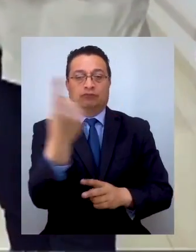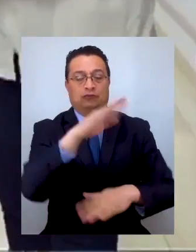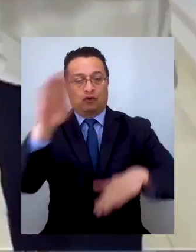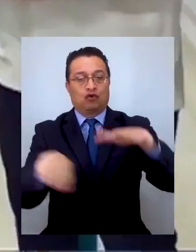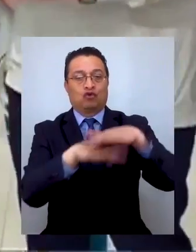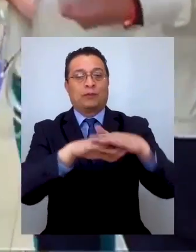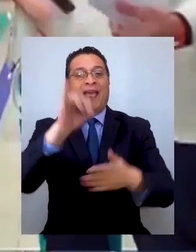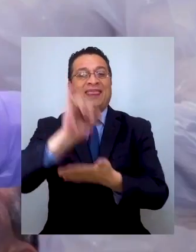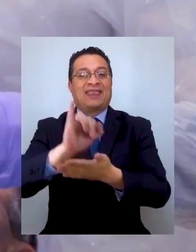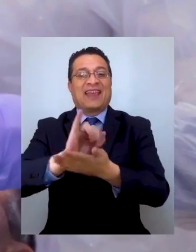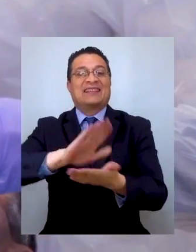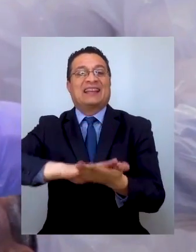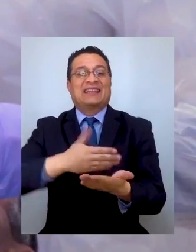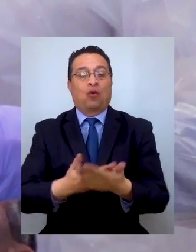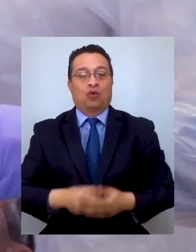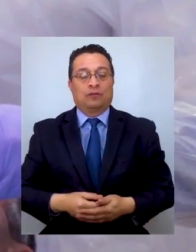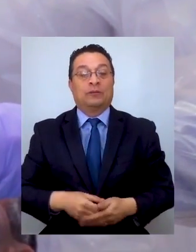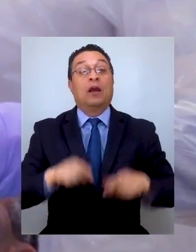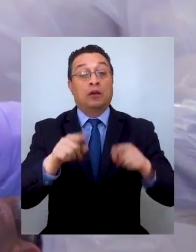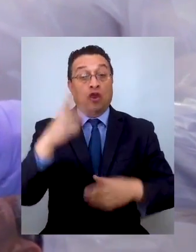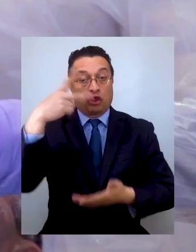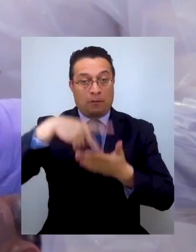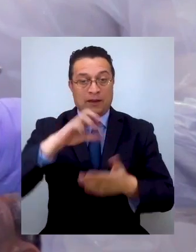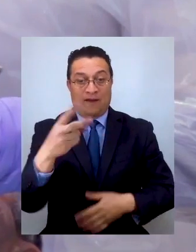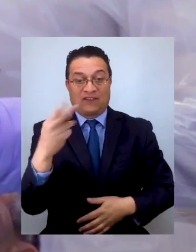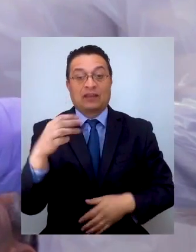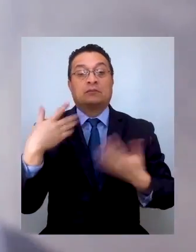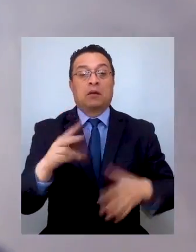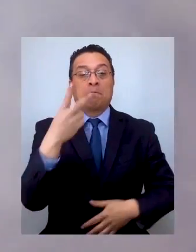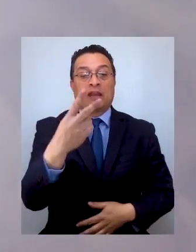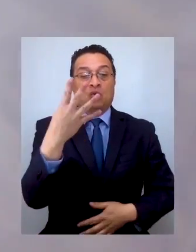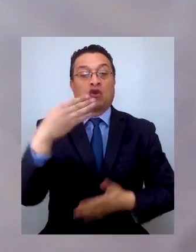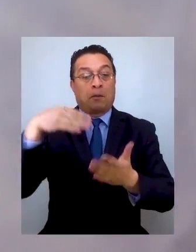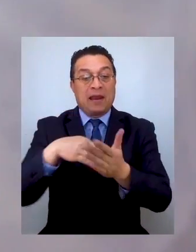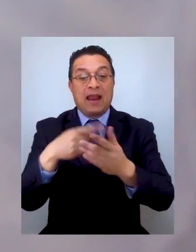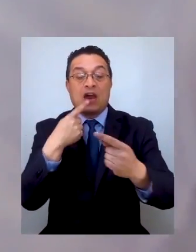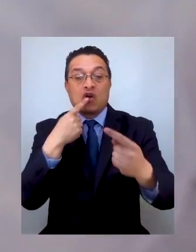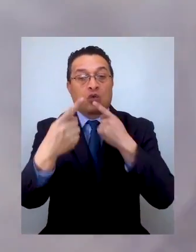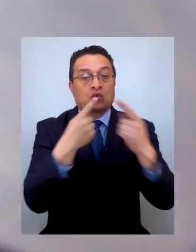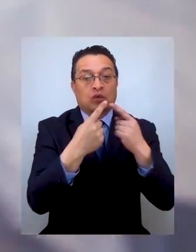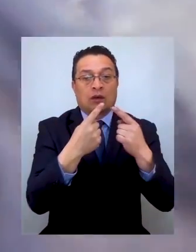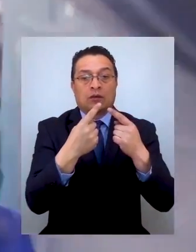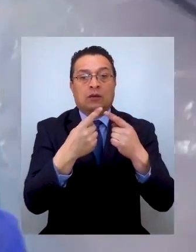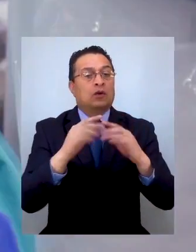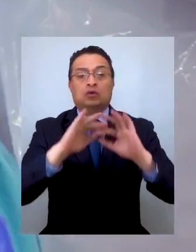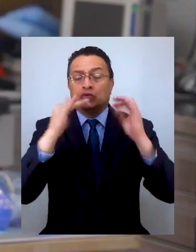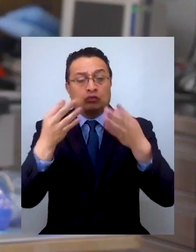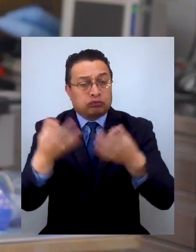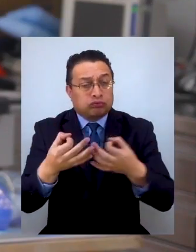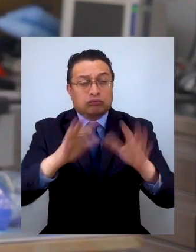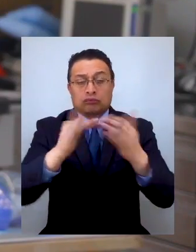reconocimiento por parte de la Superintendencia de Salud. Durante el 2020 realizó 24.000 consultas. En